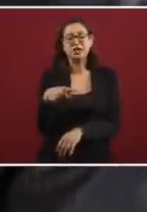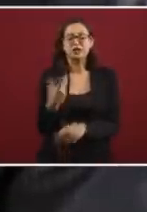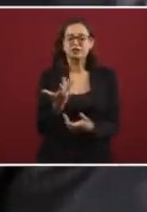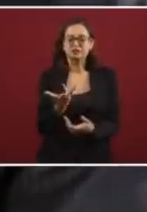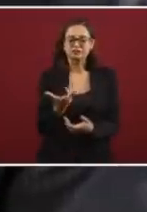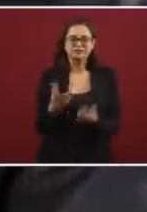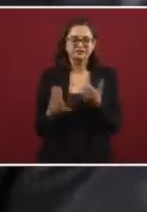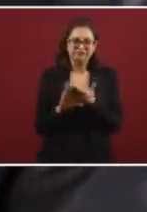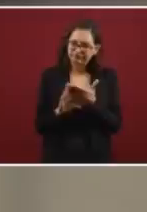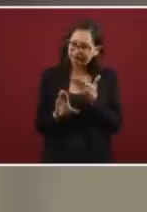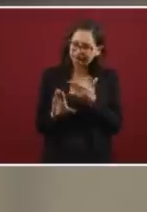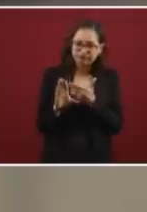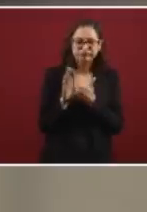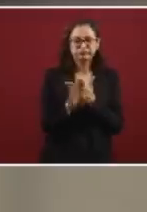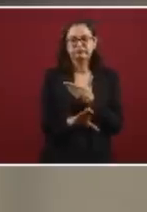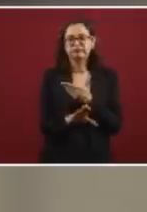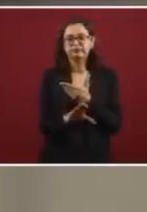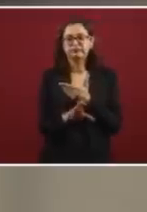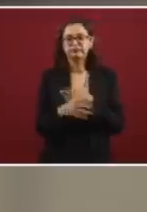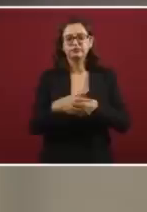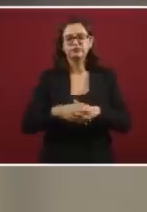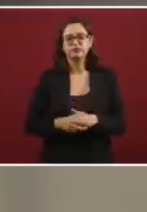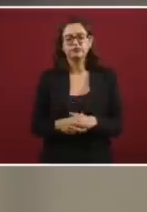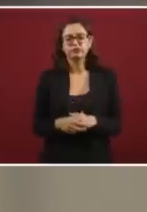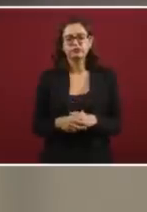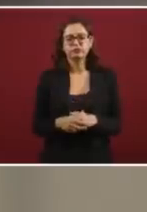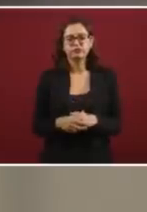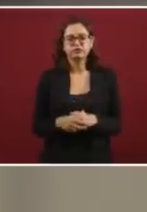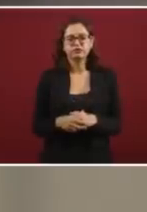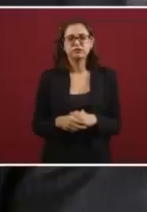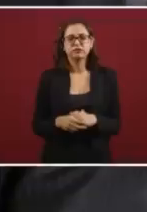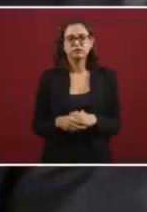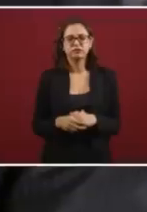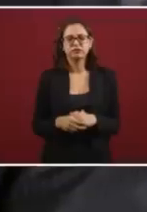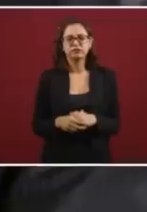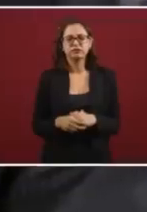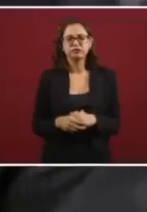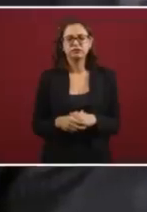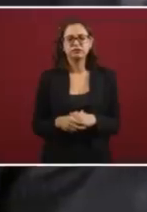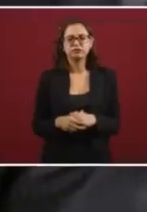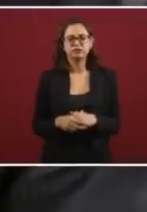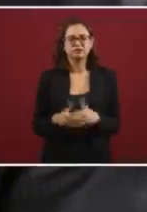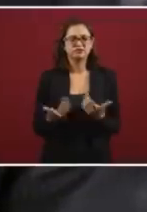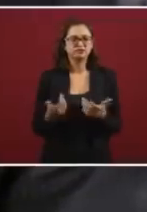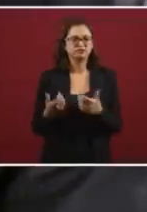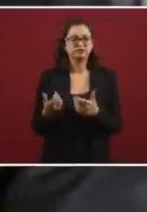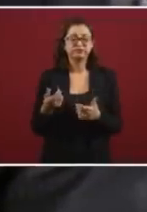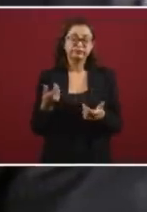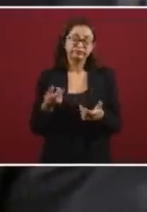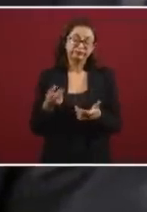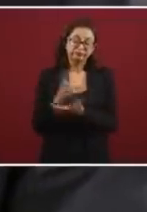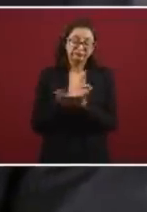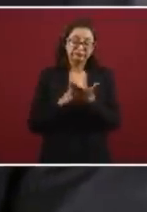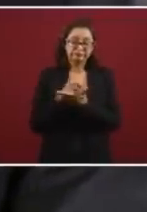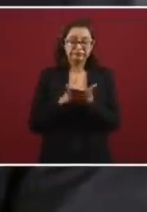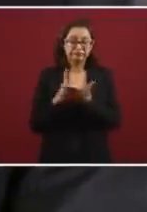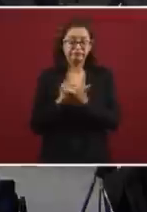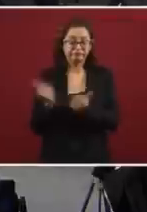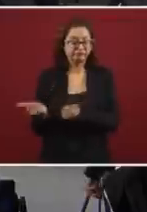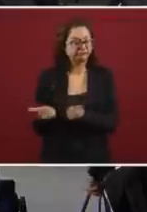permitir que esté el tráfico de droga